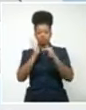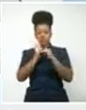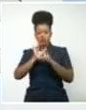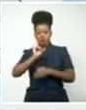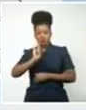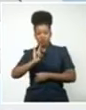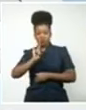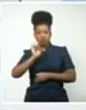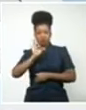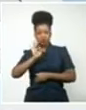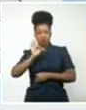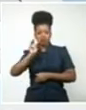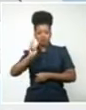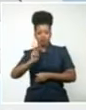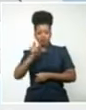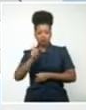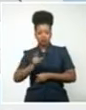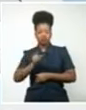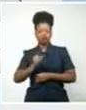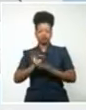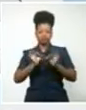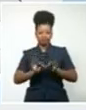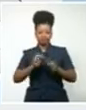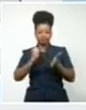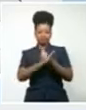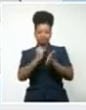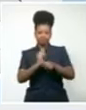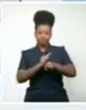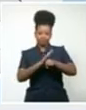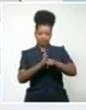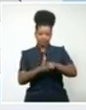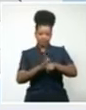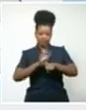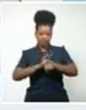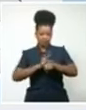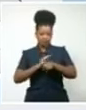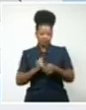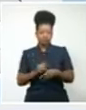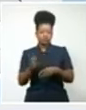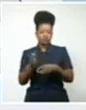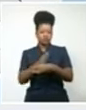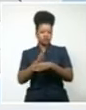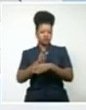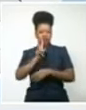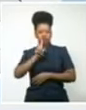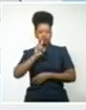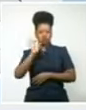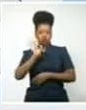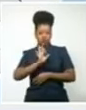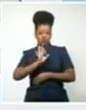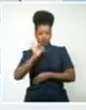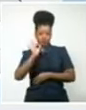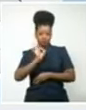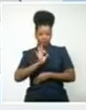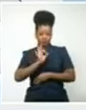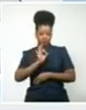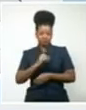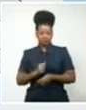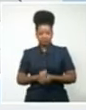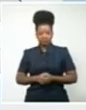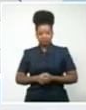1.983 personas han resultado positivas. Esto representa el 2% de las muestras